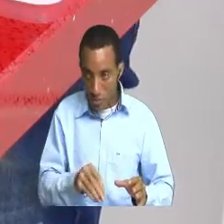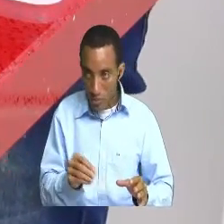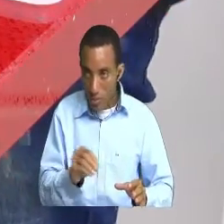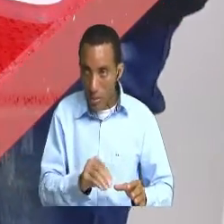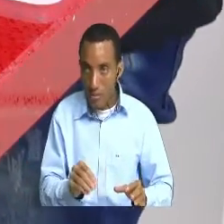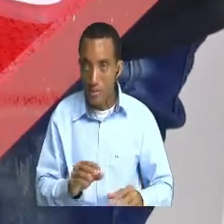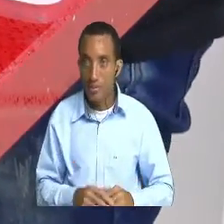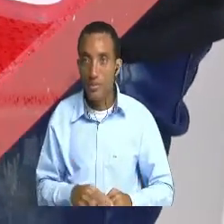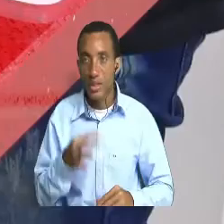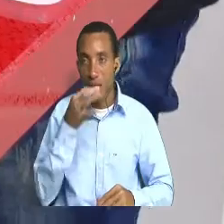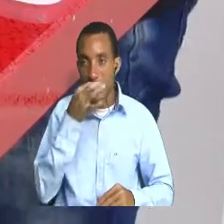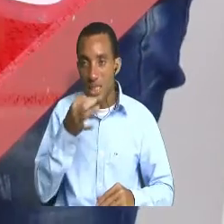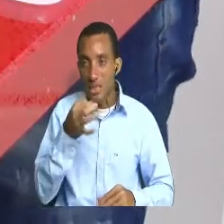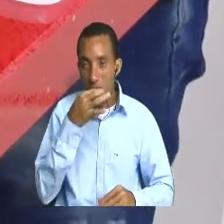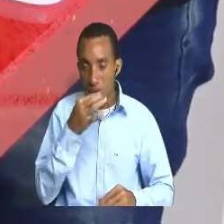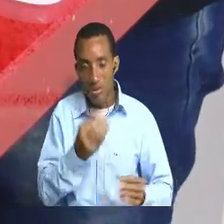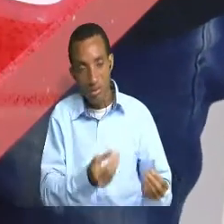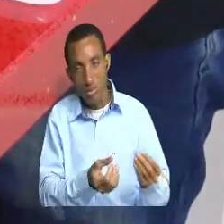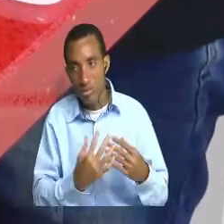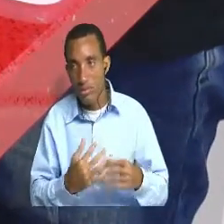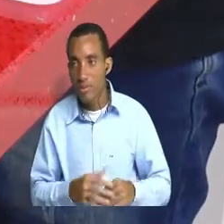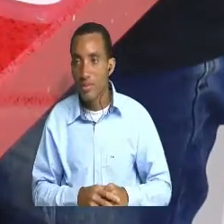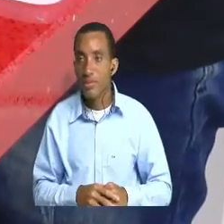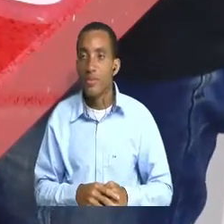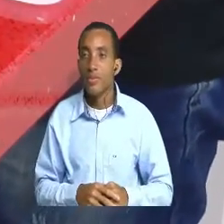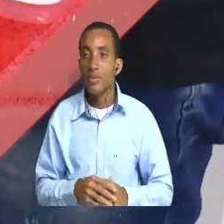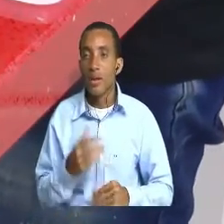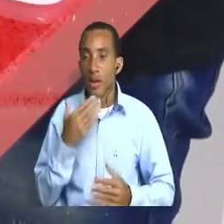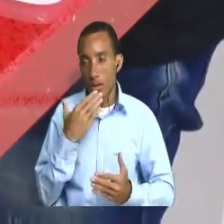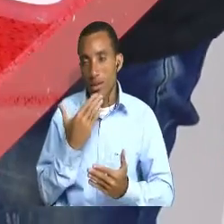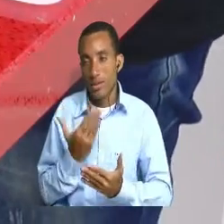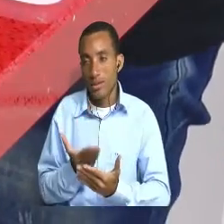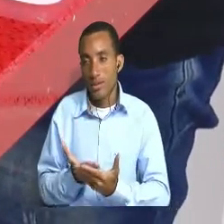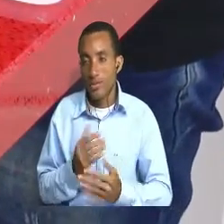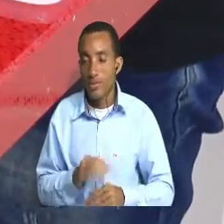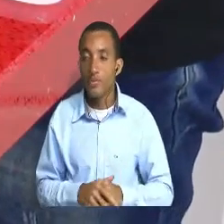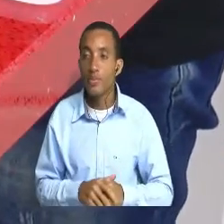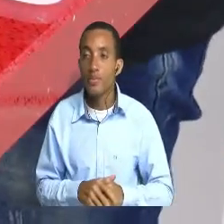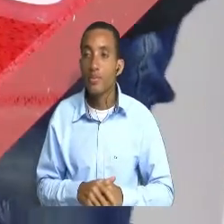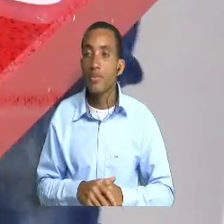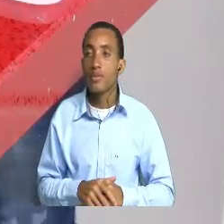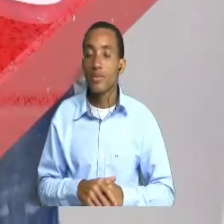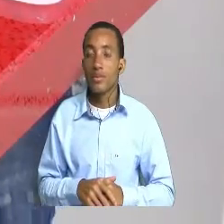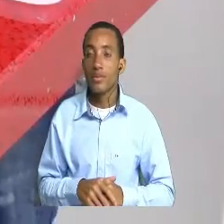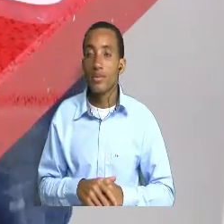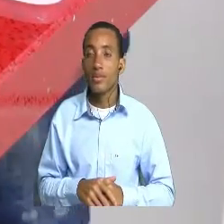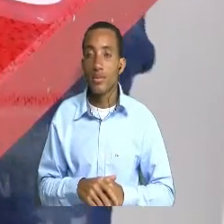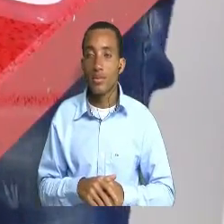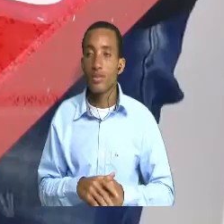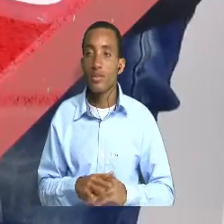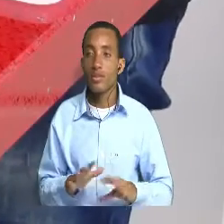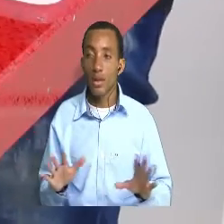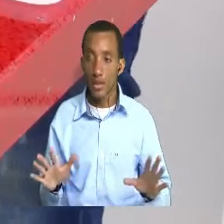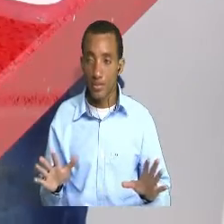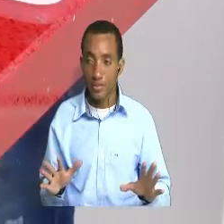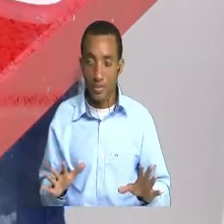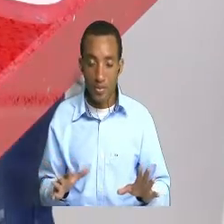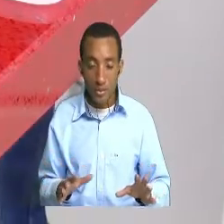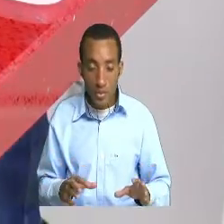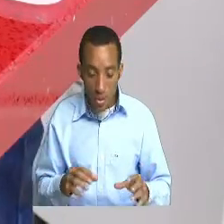si quieren lo puedes colaborar gracias gente bonita de arrancar mis entonces salimos del huevo